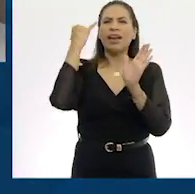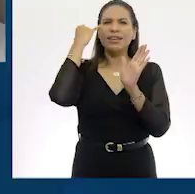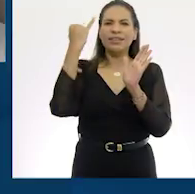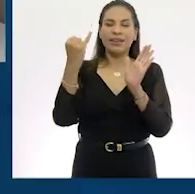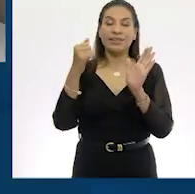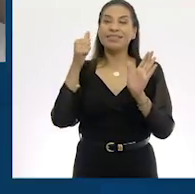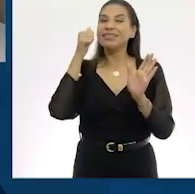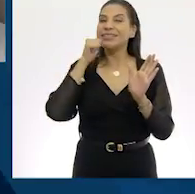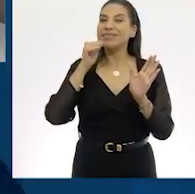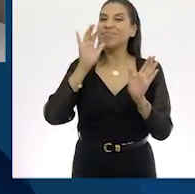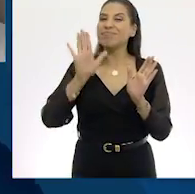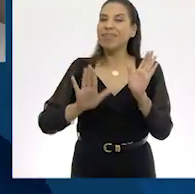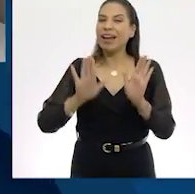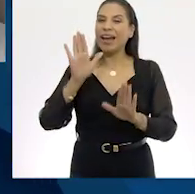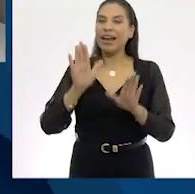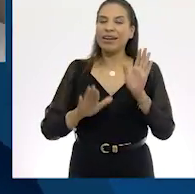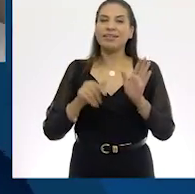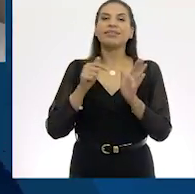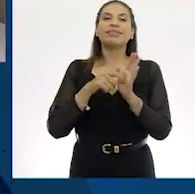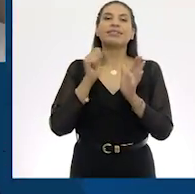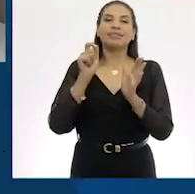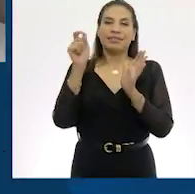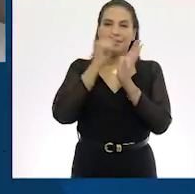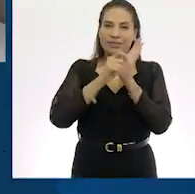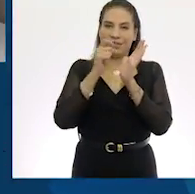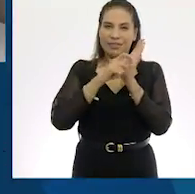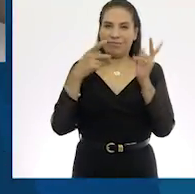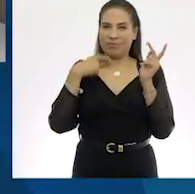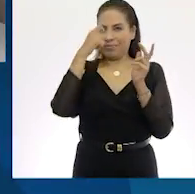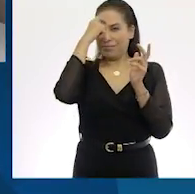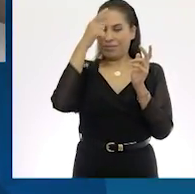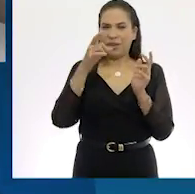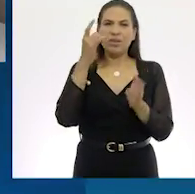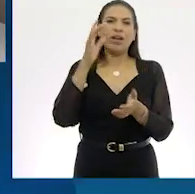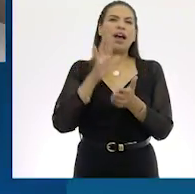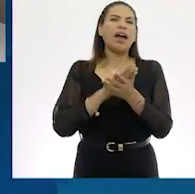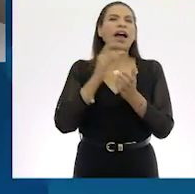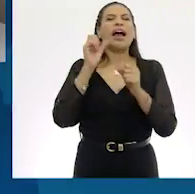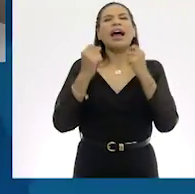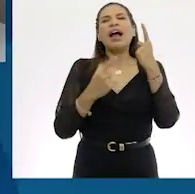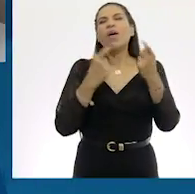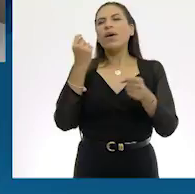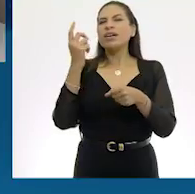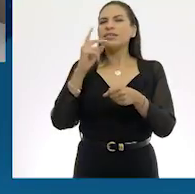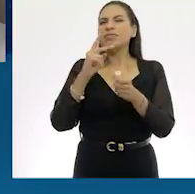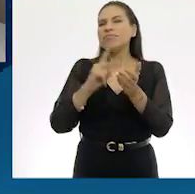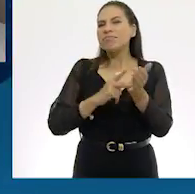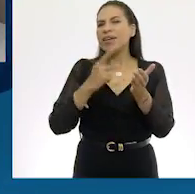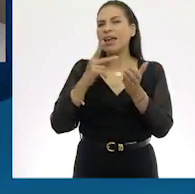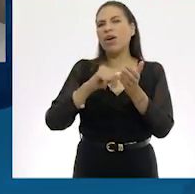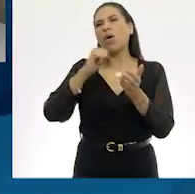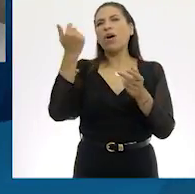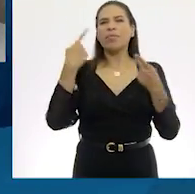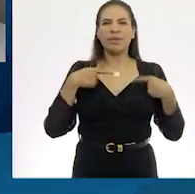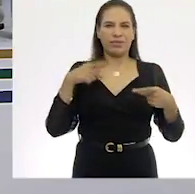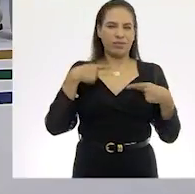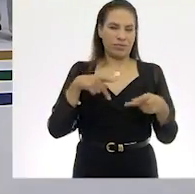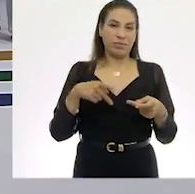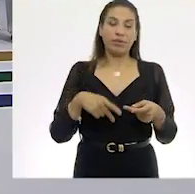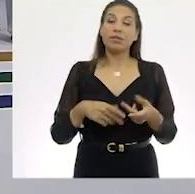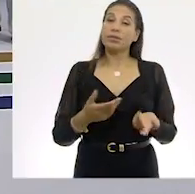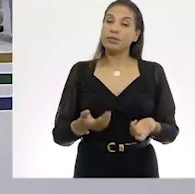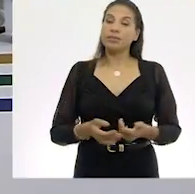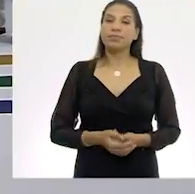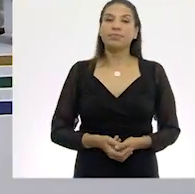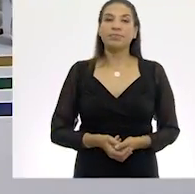Casi siempre la escribe el propio autor y solo algunas veces alguien externo. Bien,